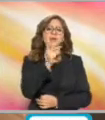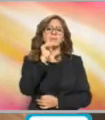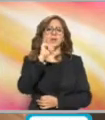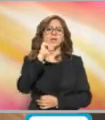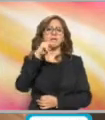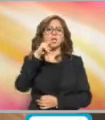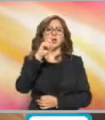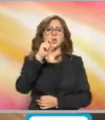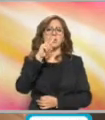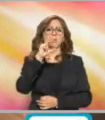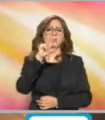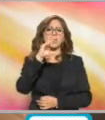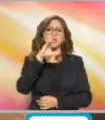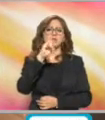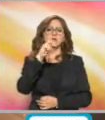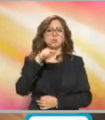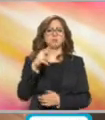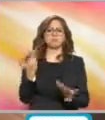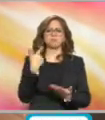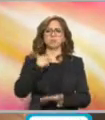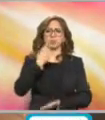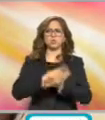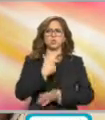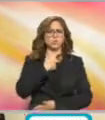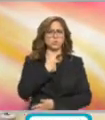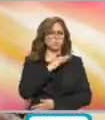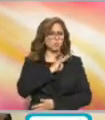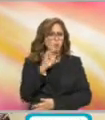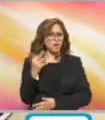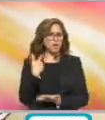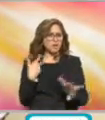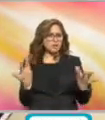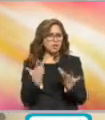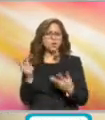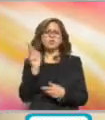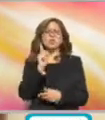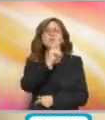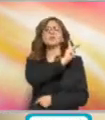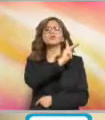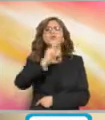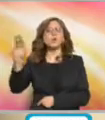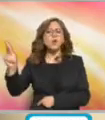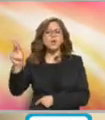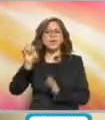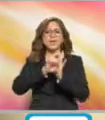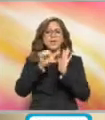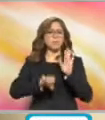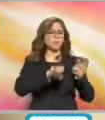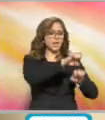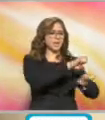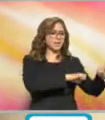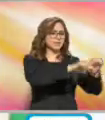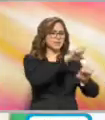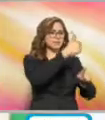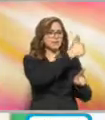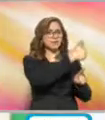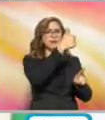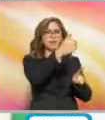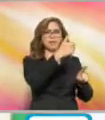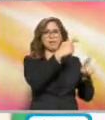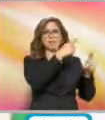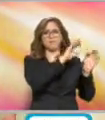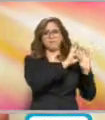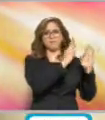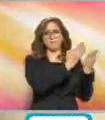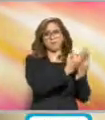a innovar? No, todos innovan, todos tenemos. Exacto. La competencia lo hace, pero con tu toque especial. Sí. Ahora,